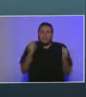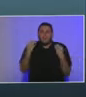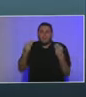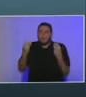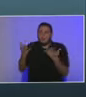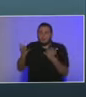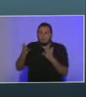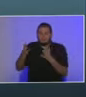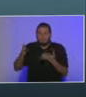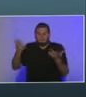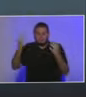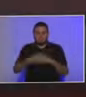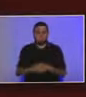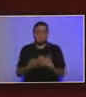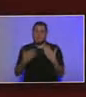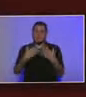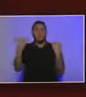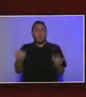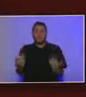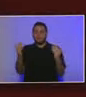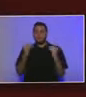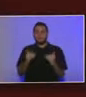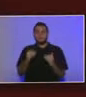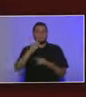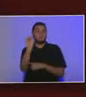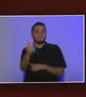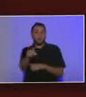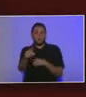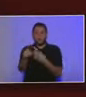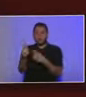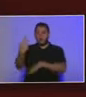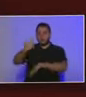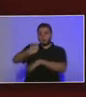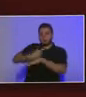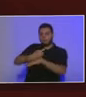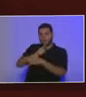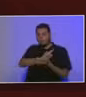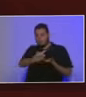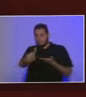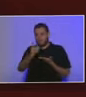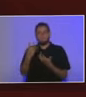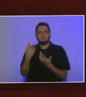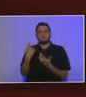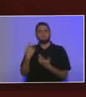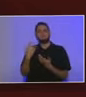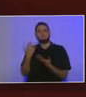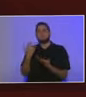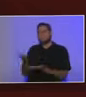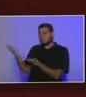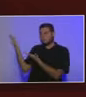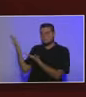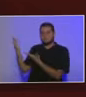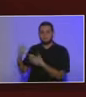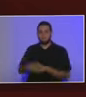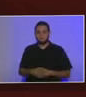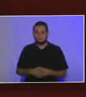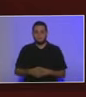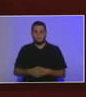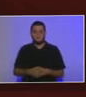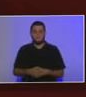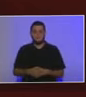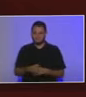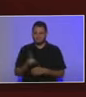en particular. Vamos a verla, Margarita. Sí, precisamente en la encuesta de esta semana estamos preguntando en nuestras redes sociales, ¿favorece usted la